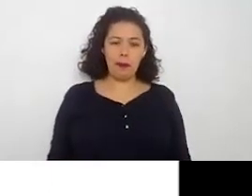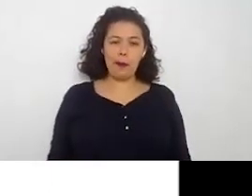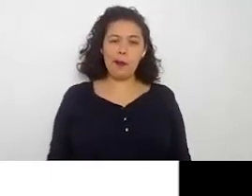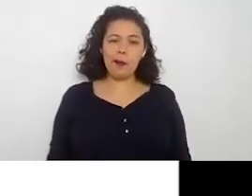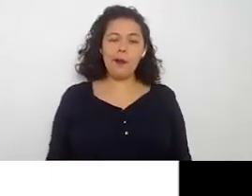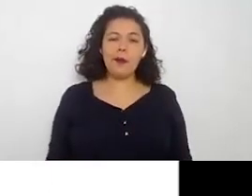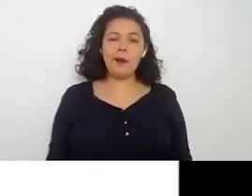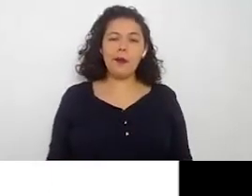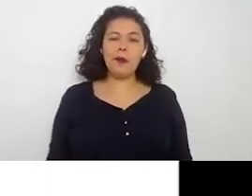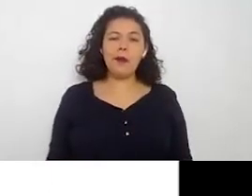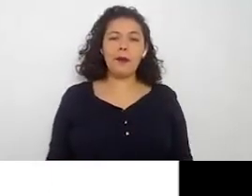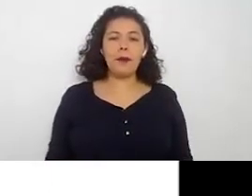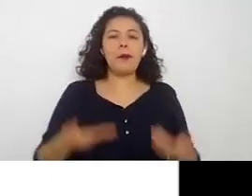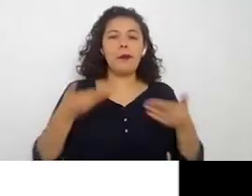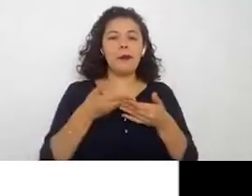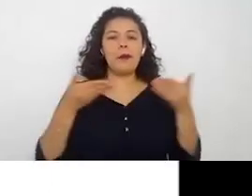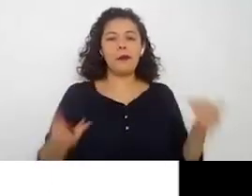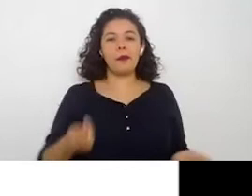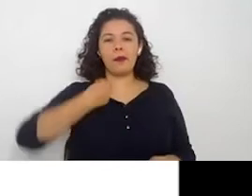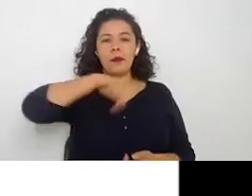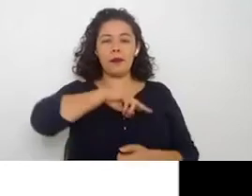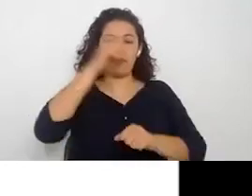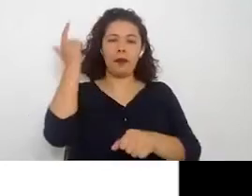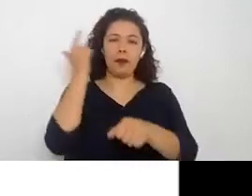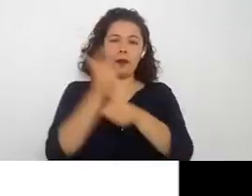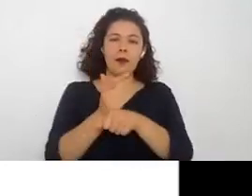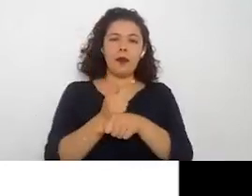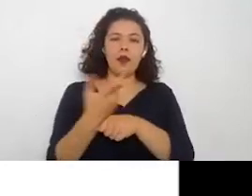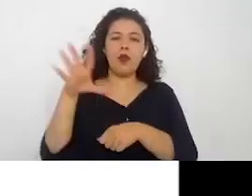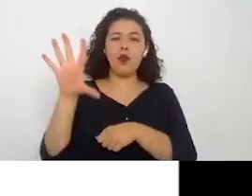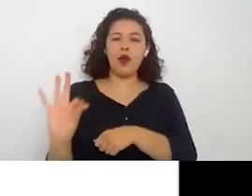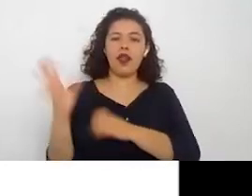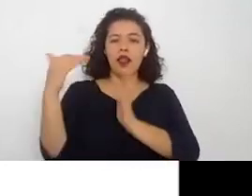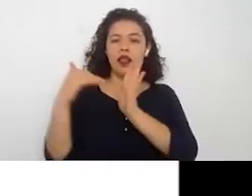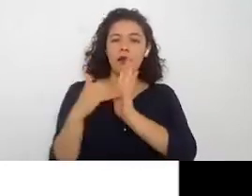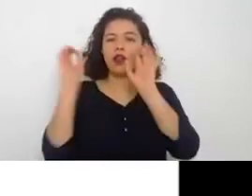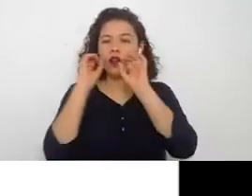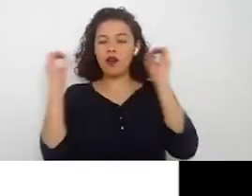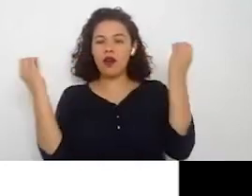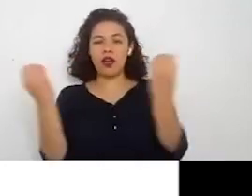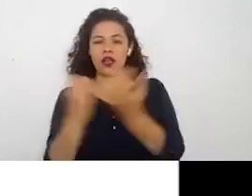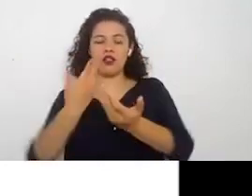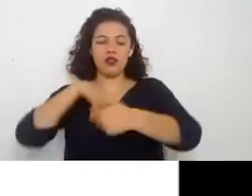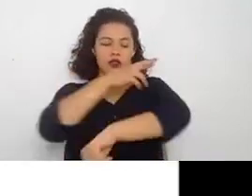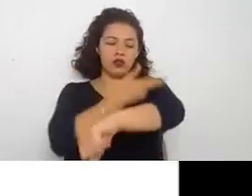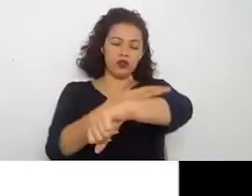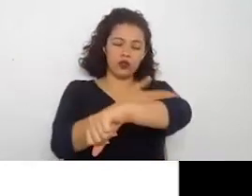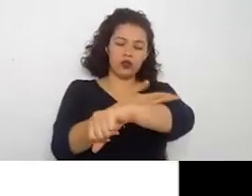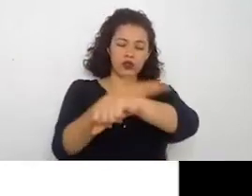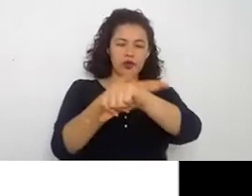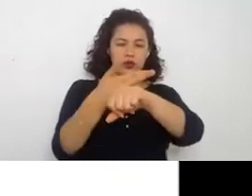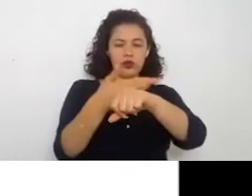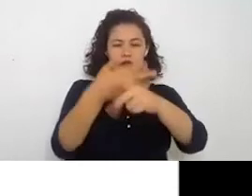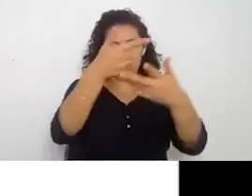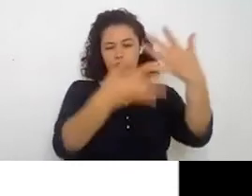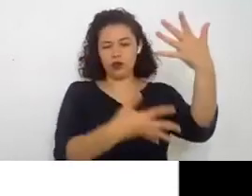Actualmente identificamos cerca de 40,000 organizaciones en el registro, pero